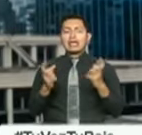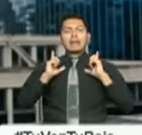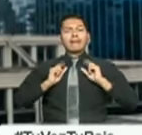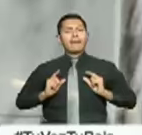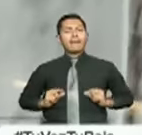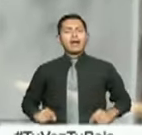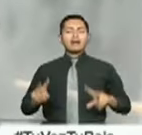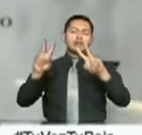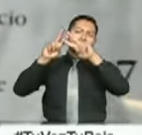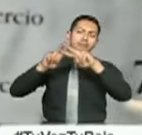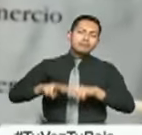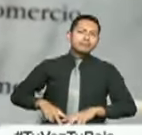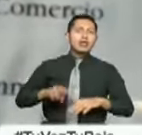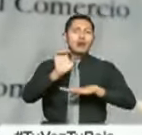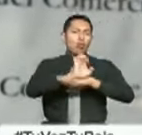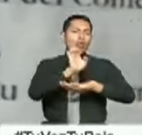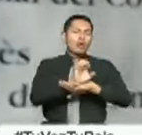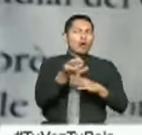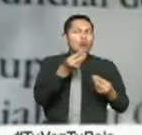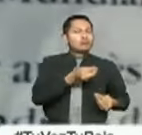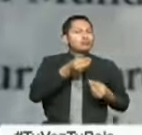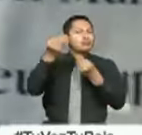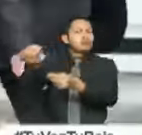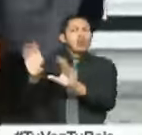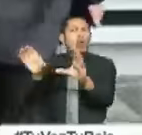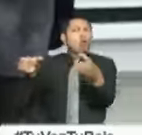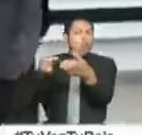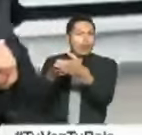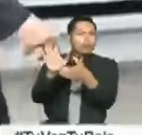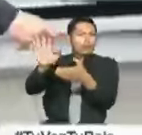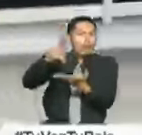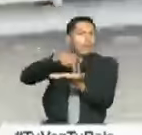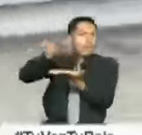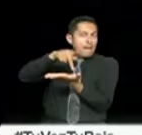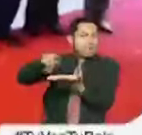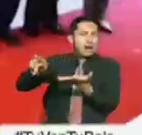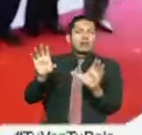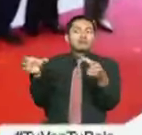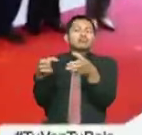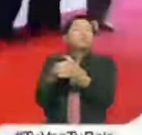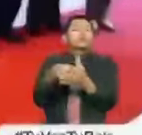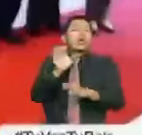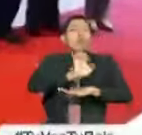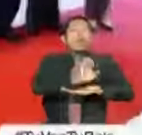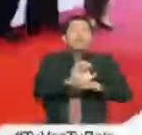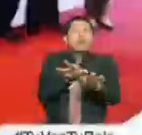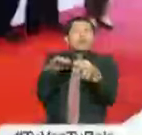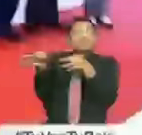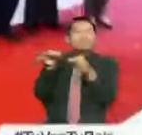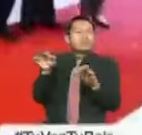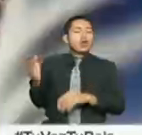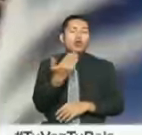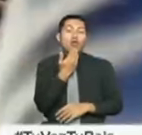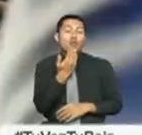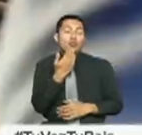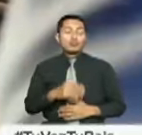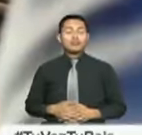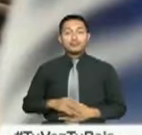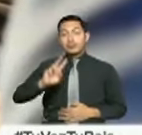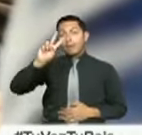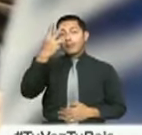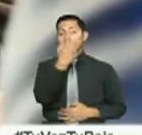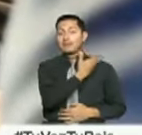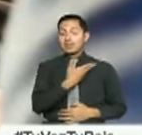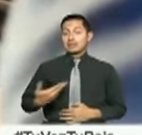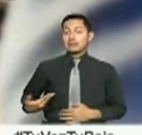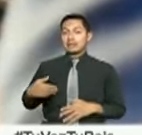de la argumentación que el país presentará ante el Comité de Balanza de Pagos de este organismo. Durante esta importante gira, Glass, en compañía del